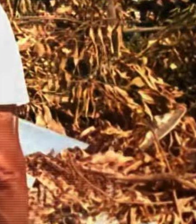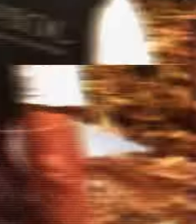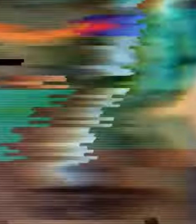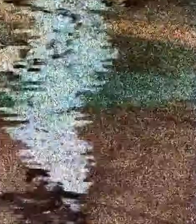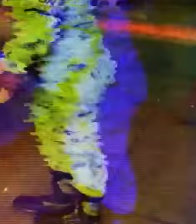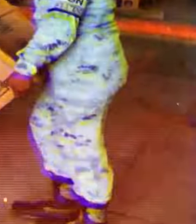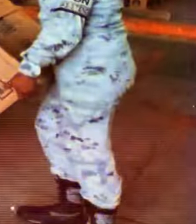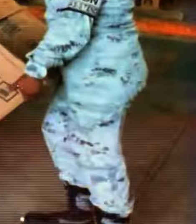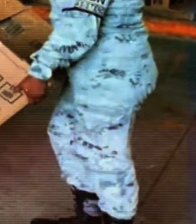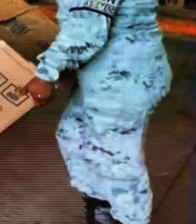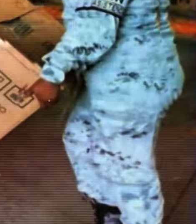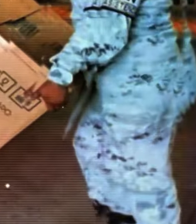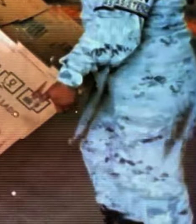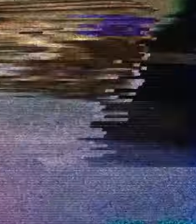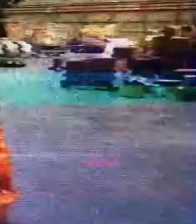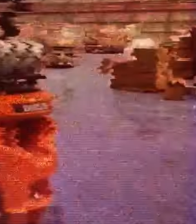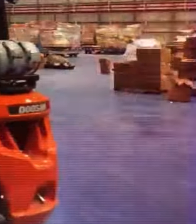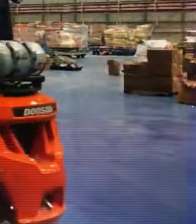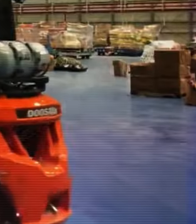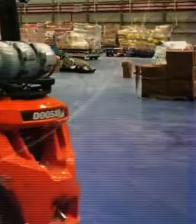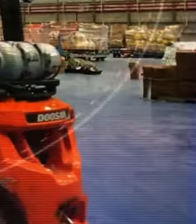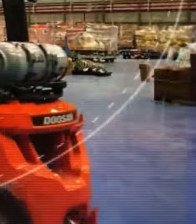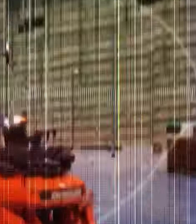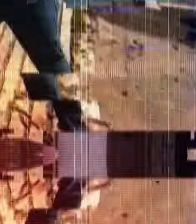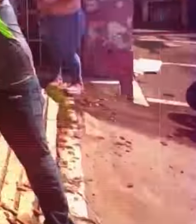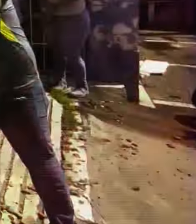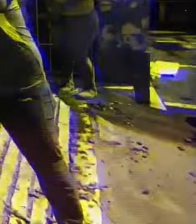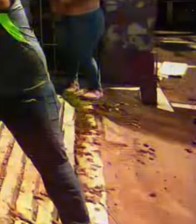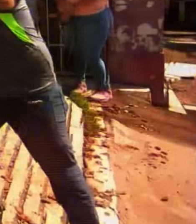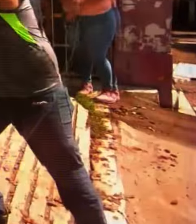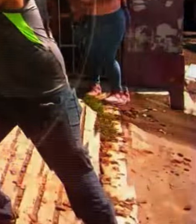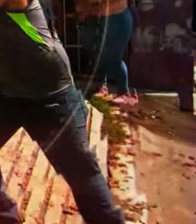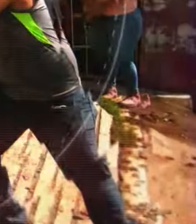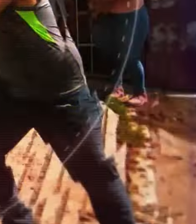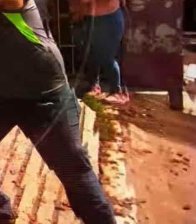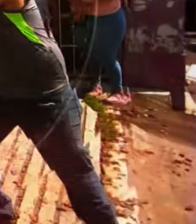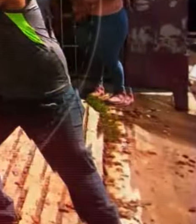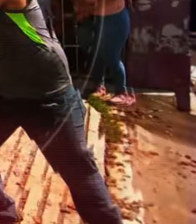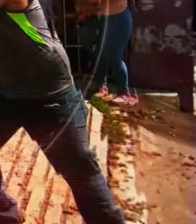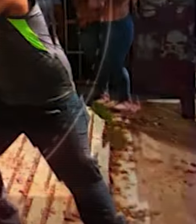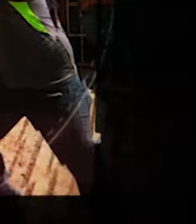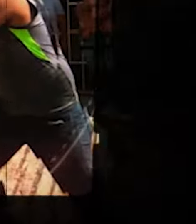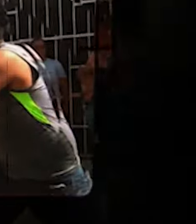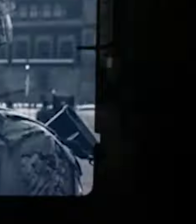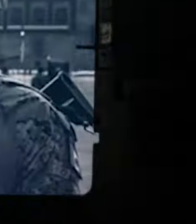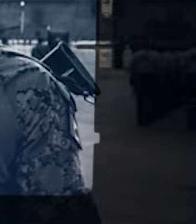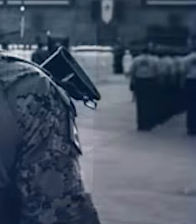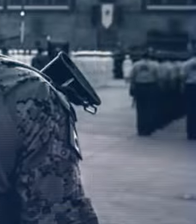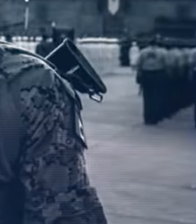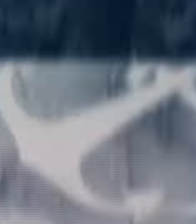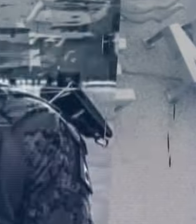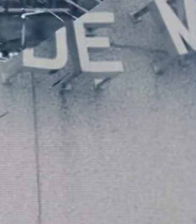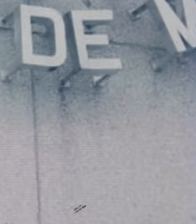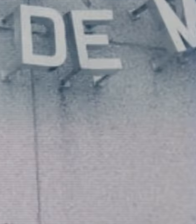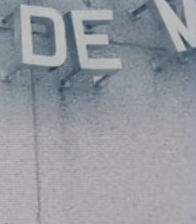todo, amor por México. Miguel Arzate, Canal 14.